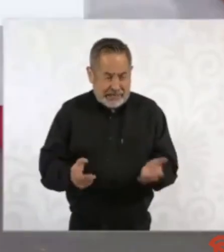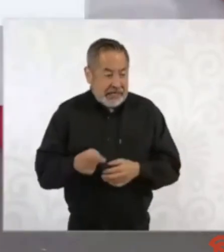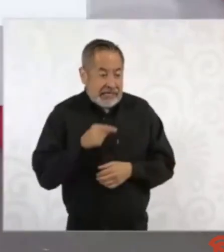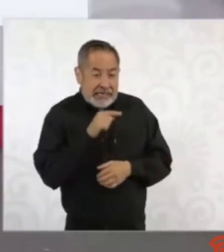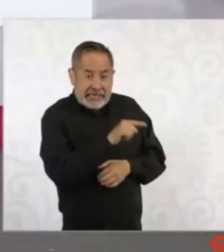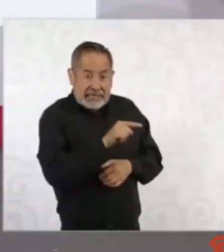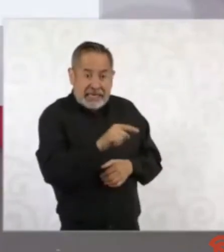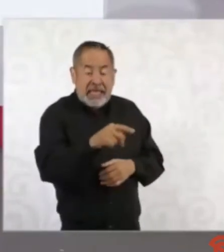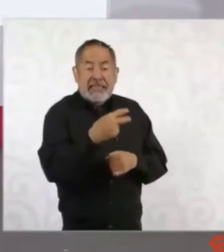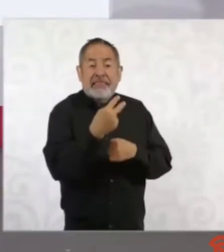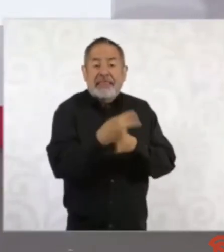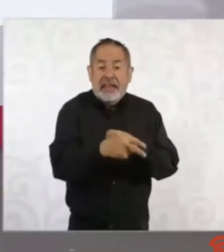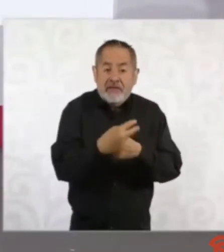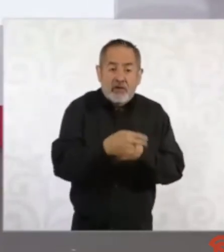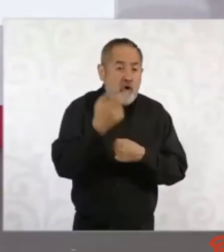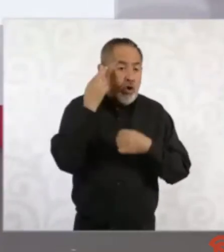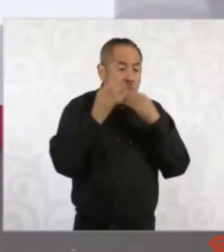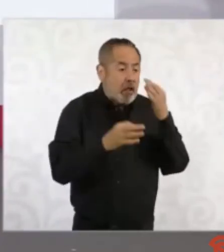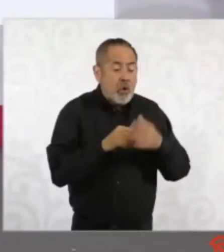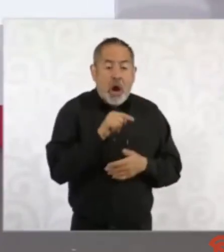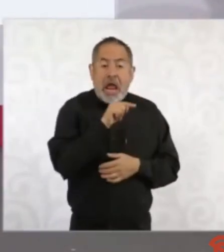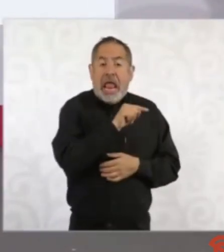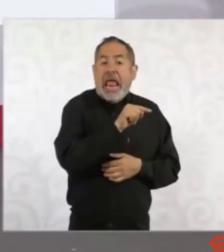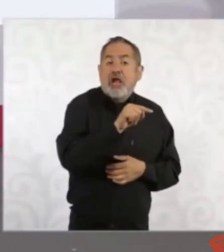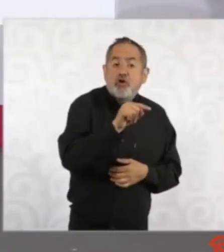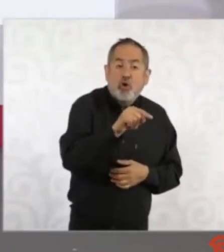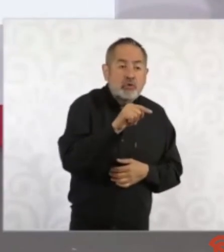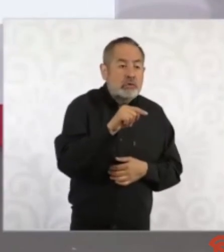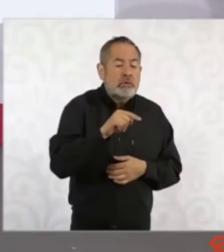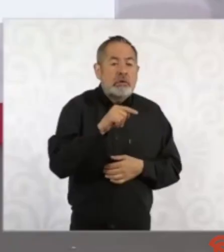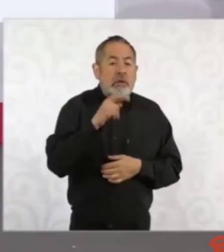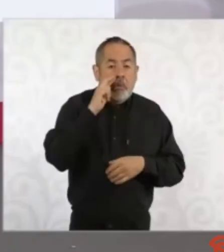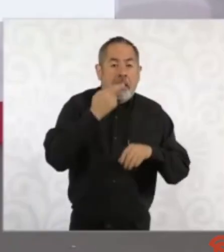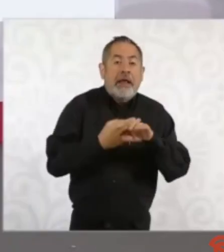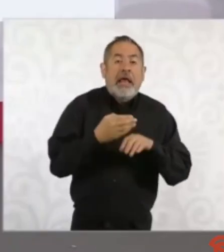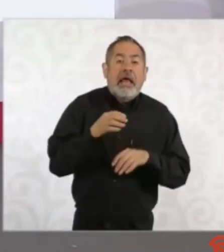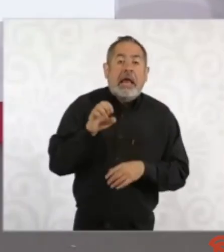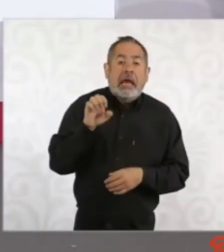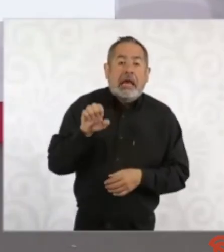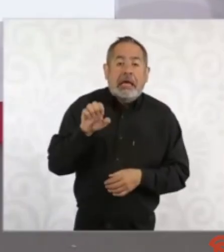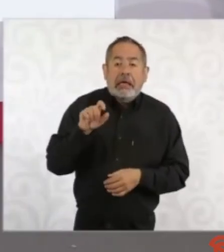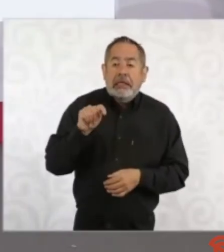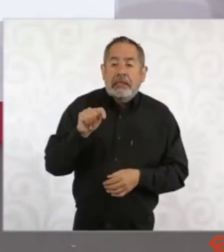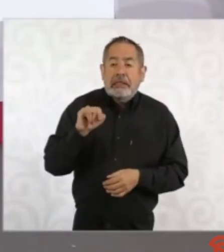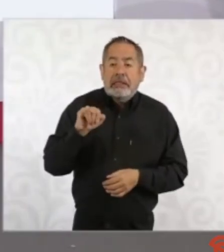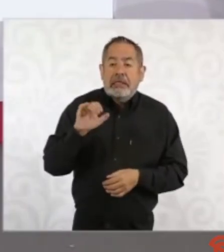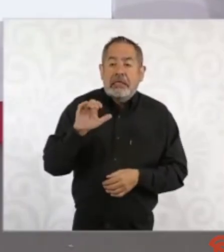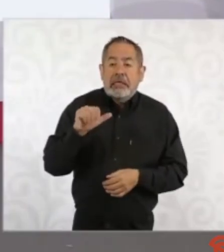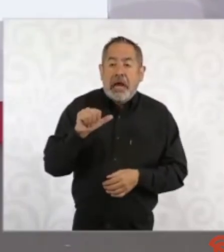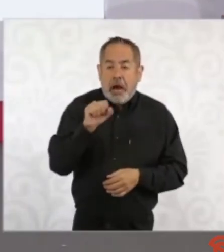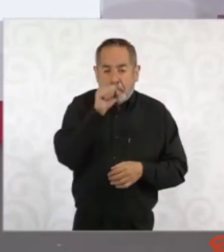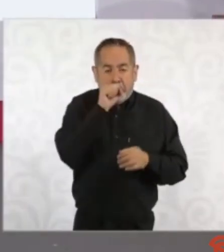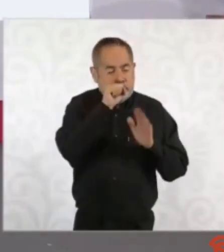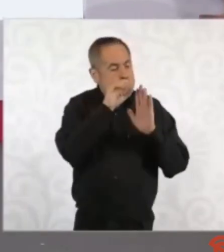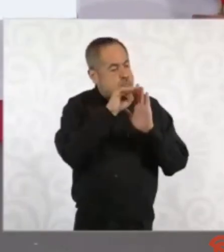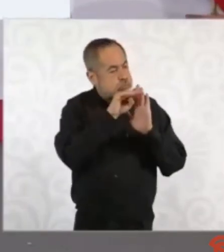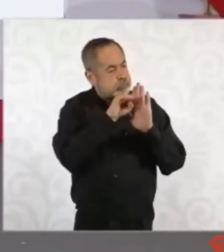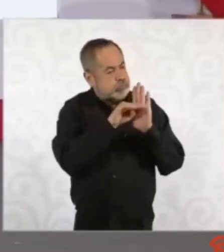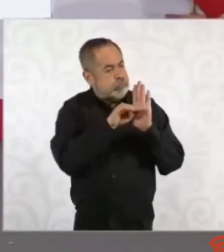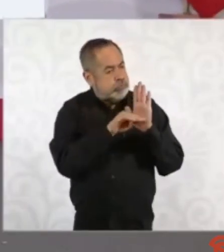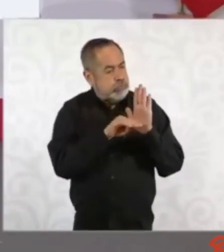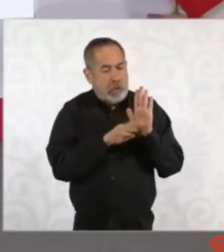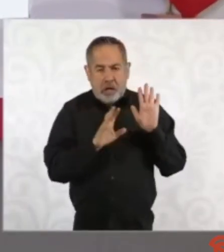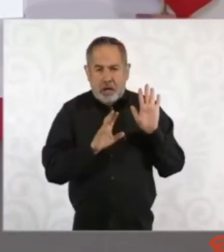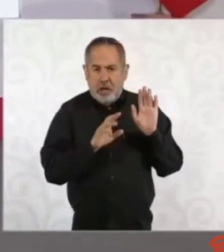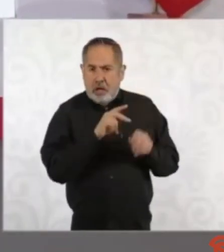que tienen la obligación de emitir códigos de ética. Y en estos códigos de ética establecen cómo van a